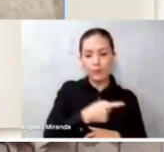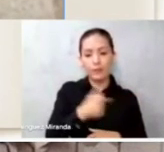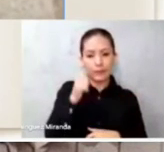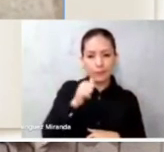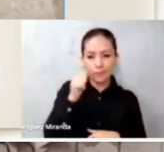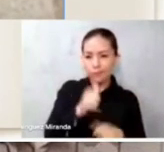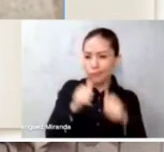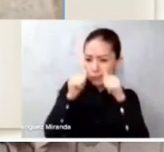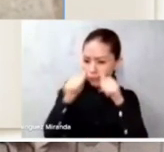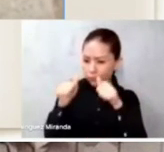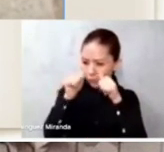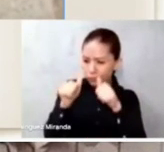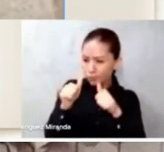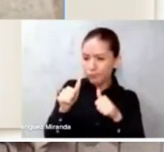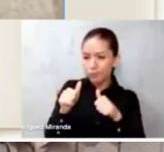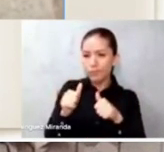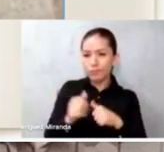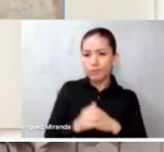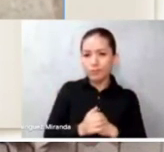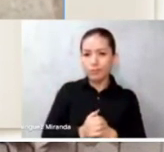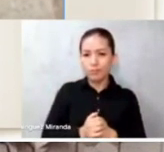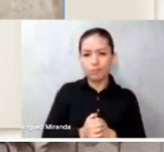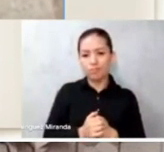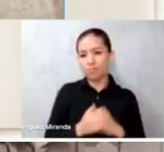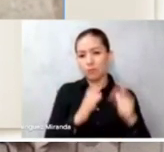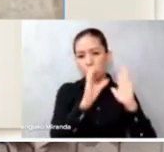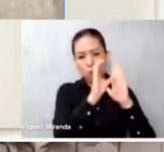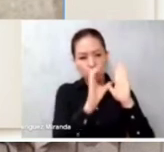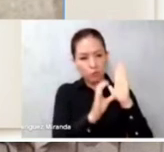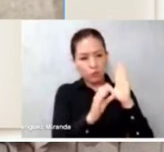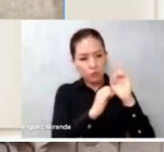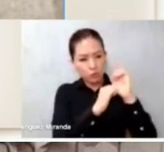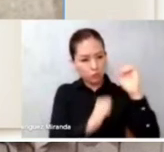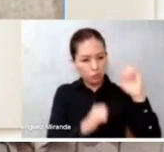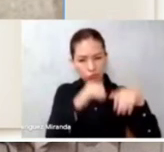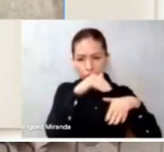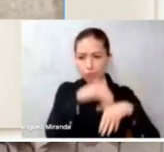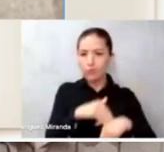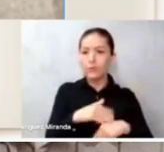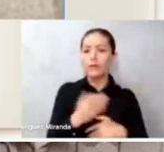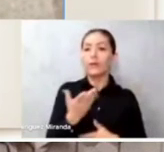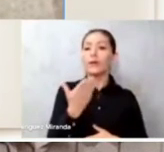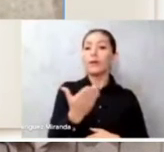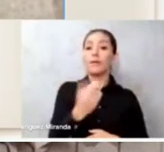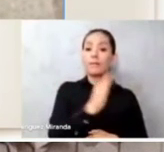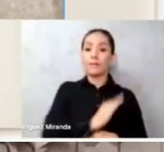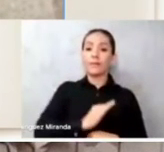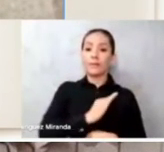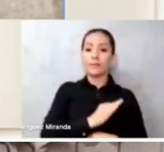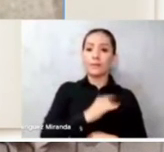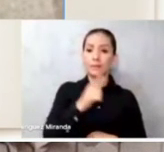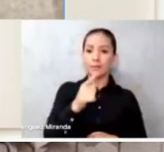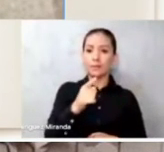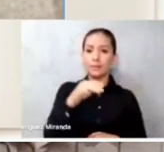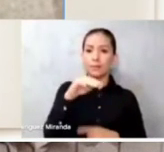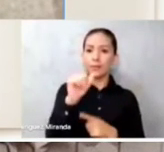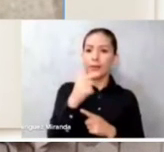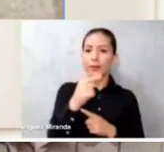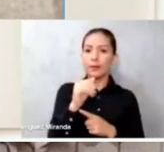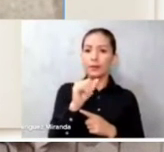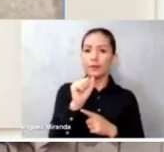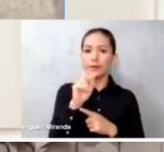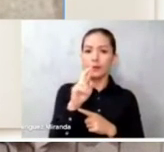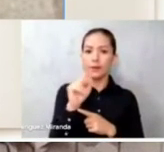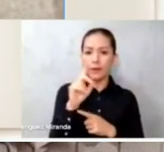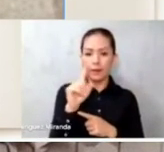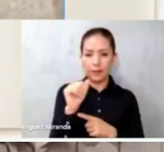materia y sus constitucionalidades. Felicidades a la magistrada por este gran proyecto. Felicidades a